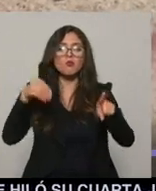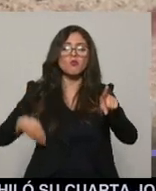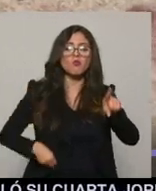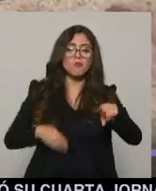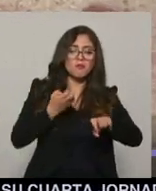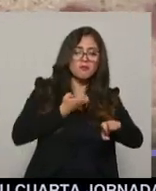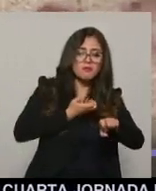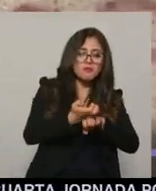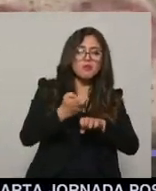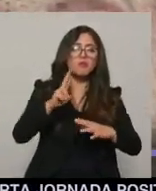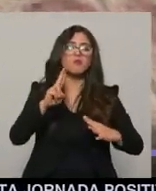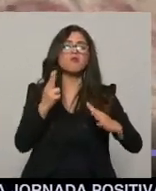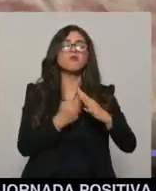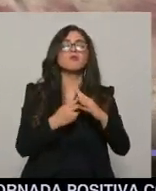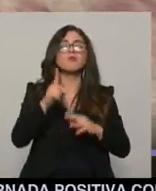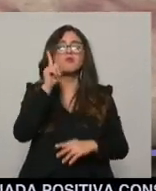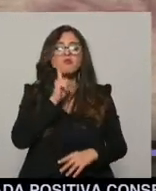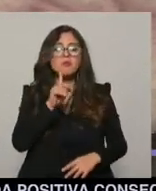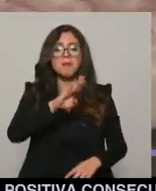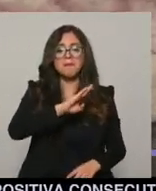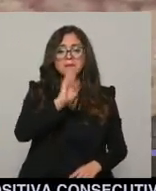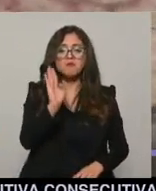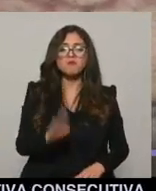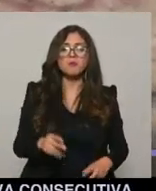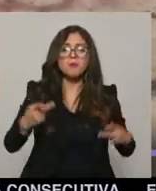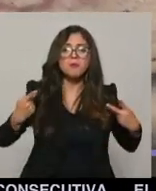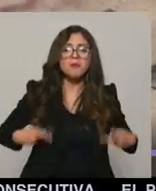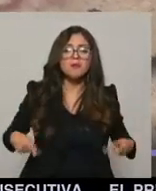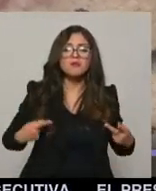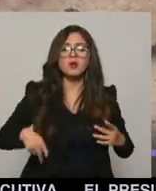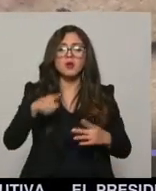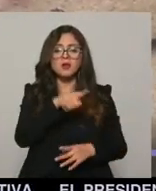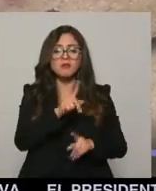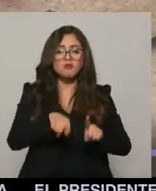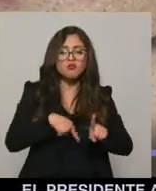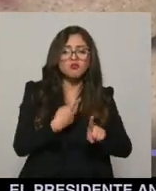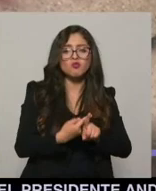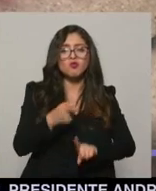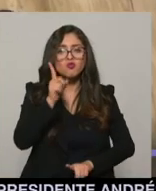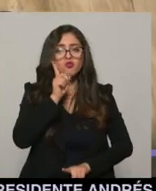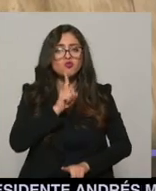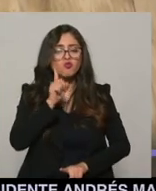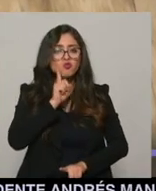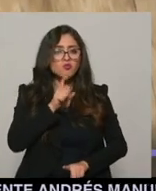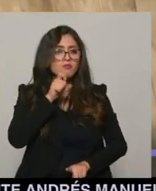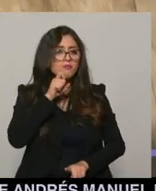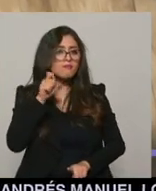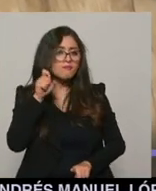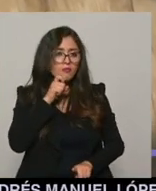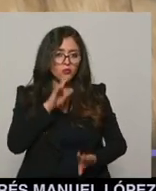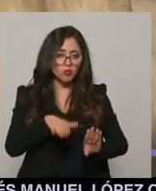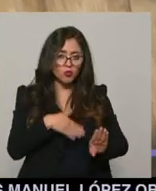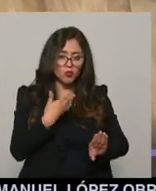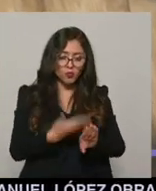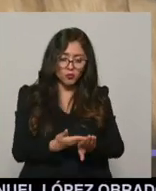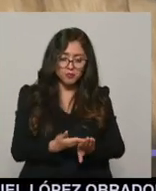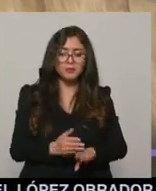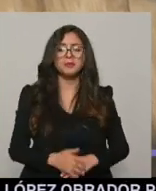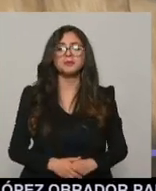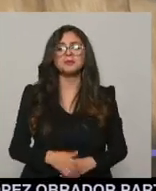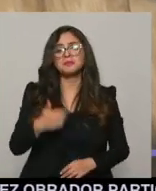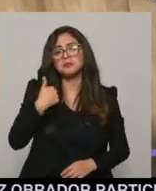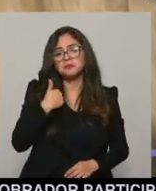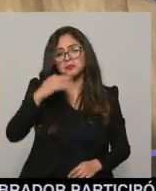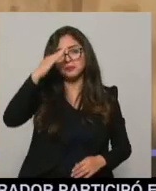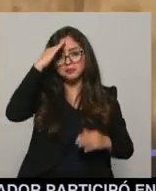feminicidio, mueran los violadores. O sea, sí, realmente creo que las pintas claramente